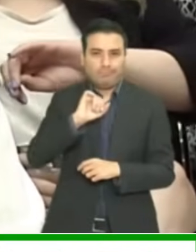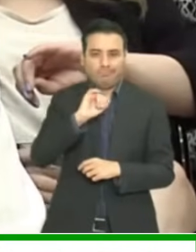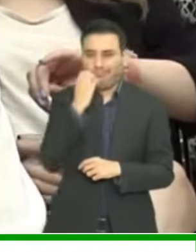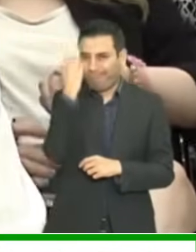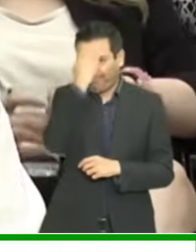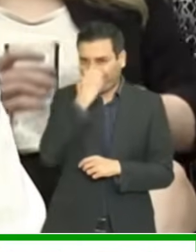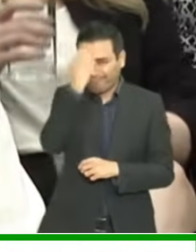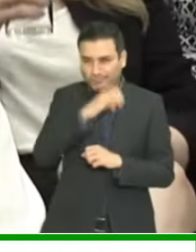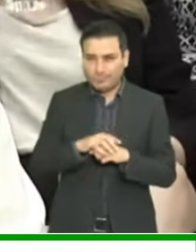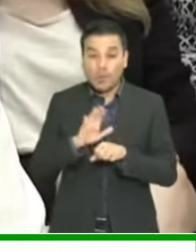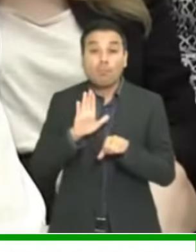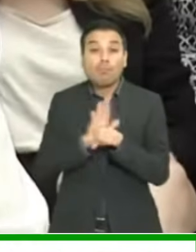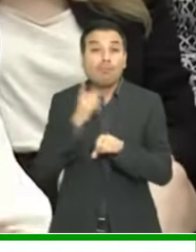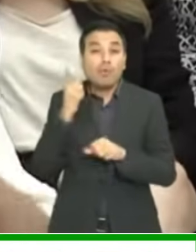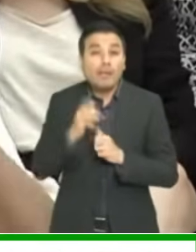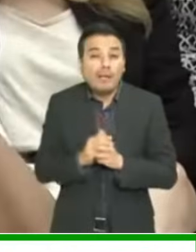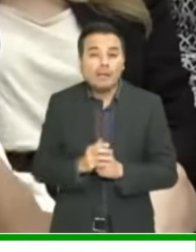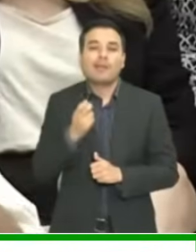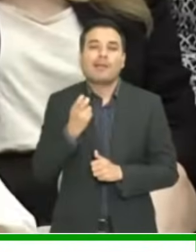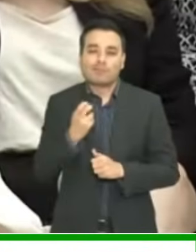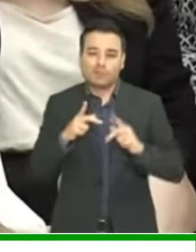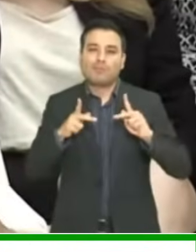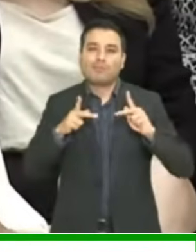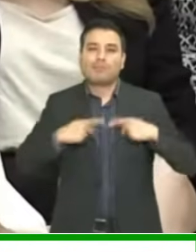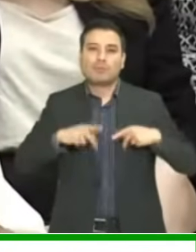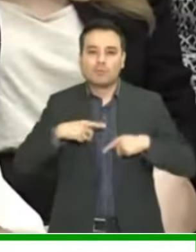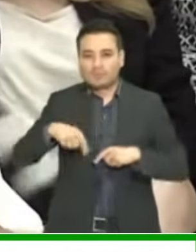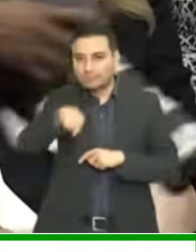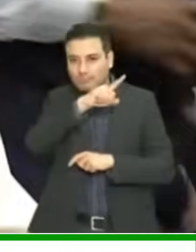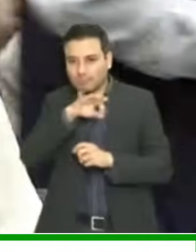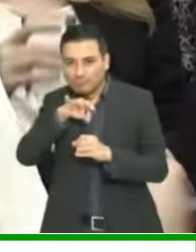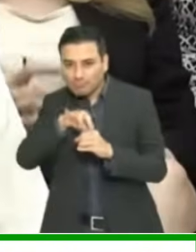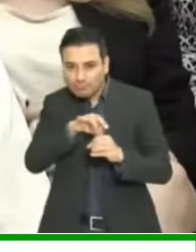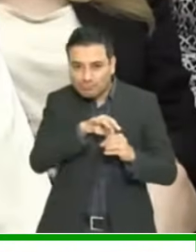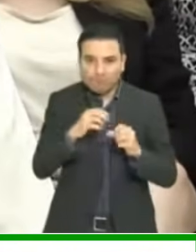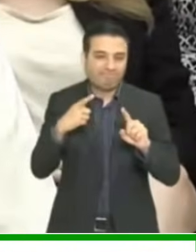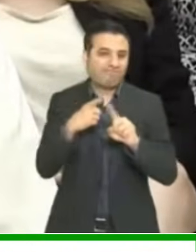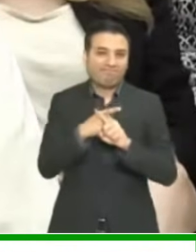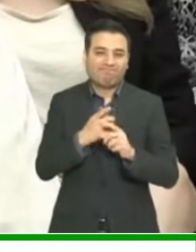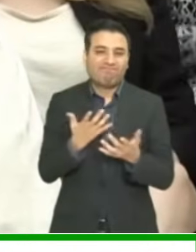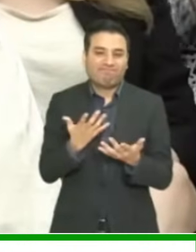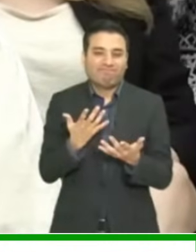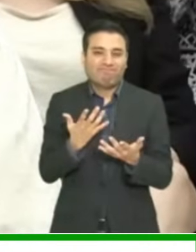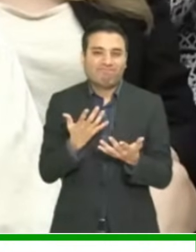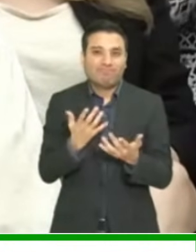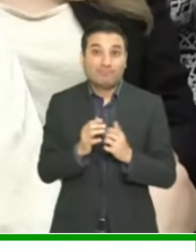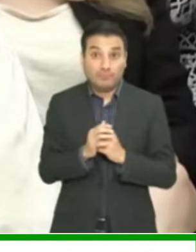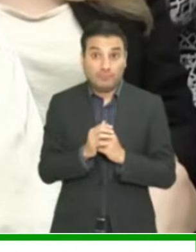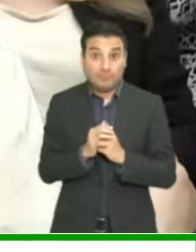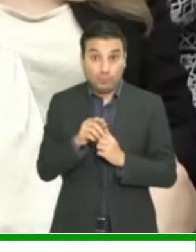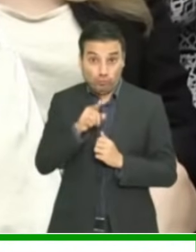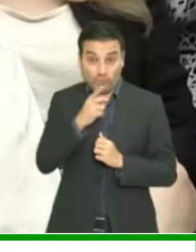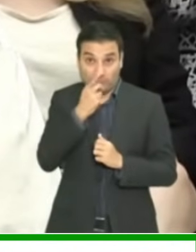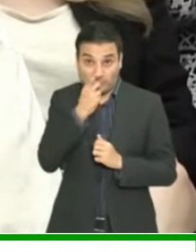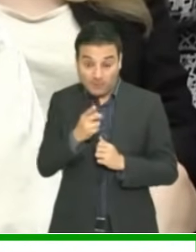voluntad popular. O sea, si lo que nosotros estamos diciendo como argumento central es que se respete la voluntad popular y eso